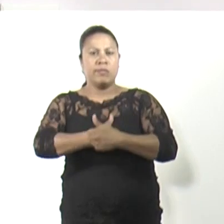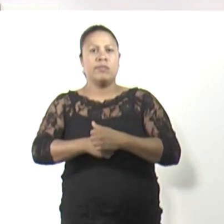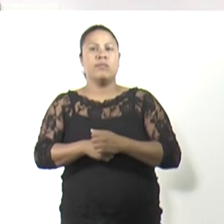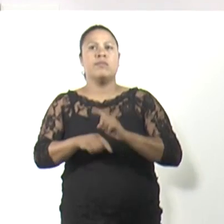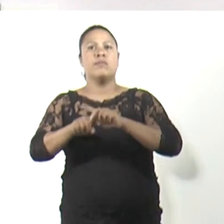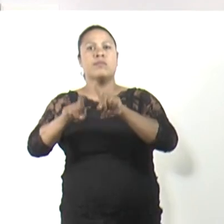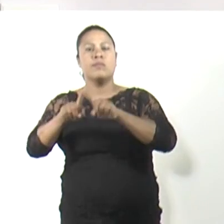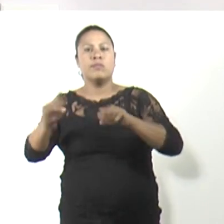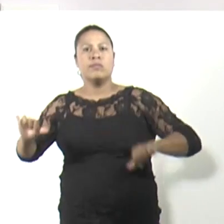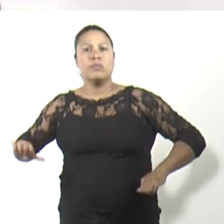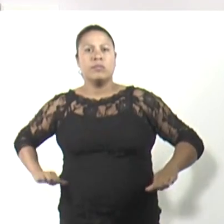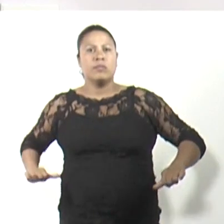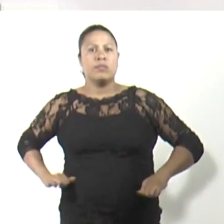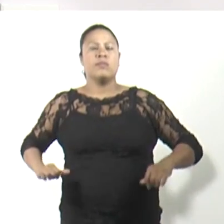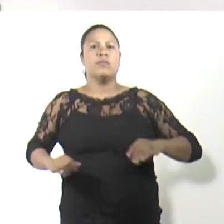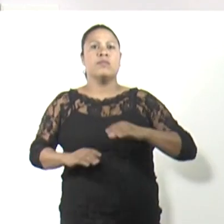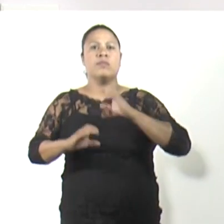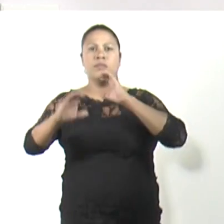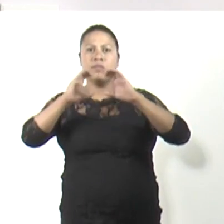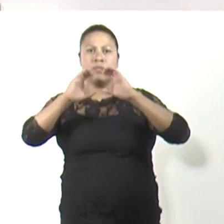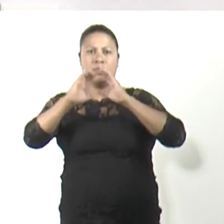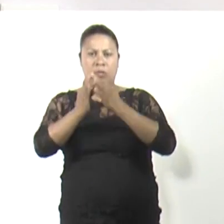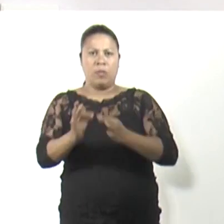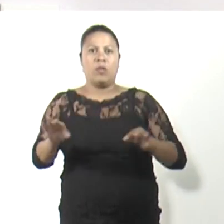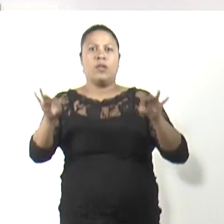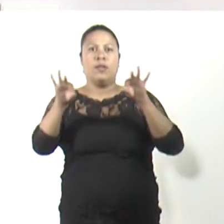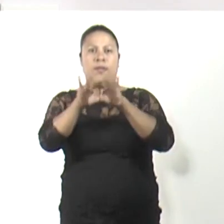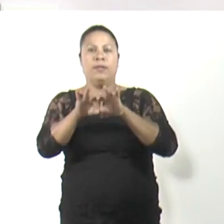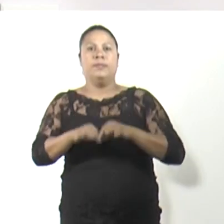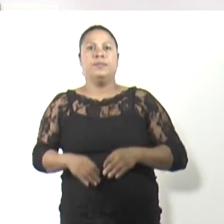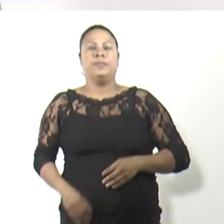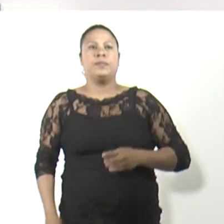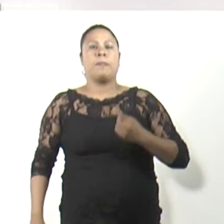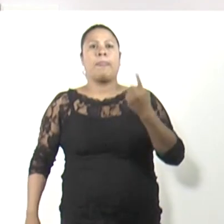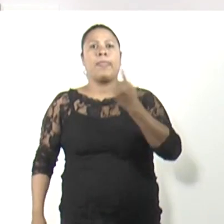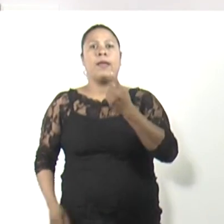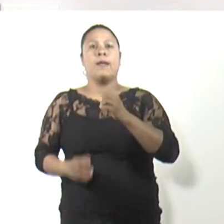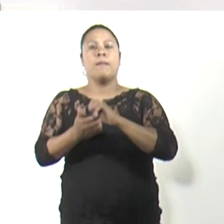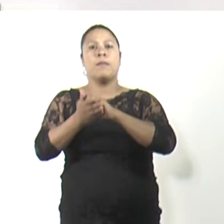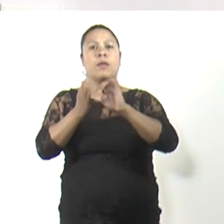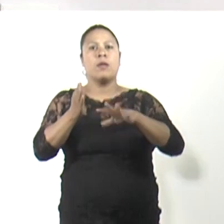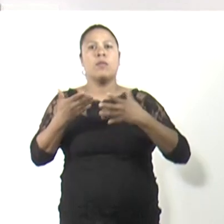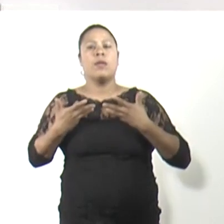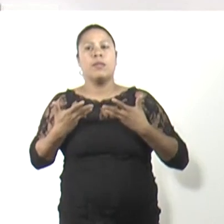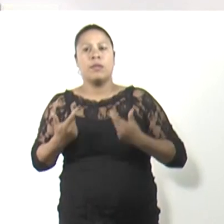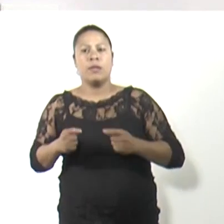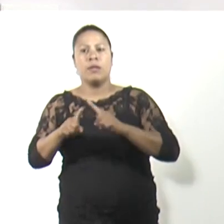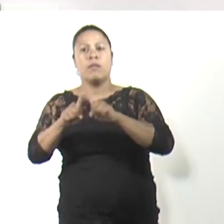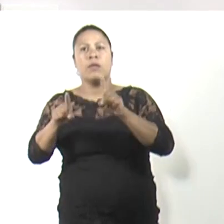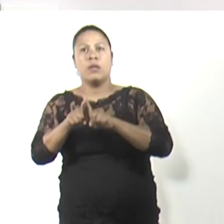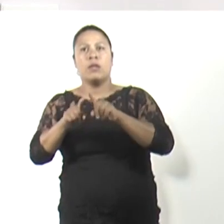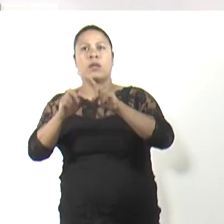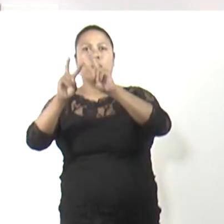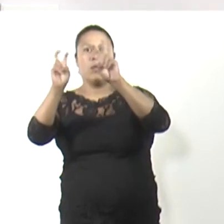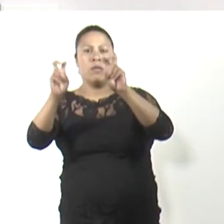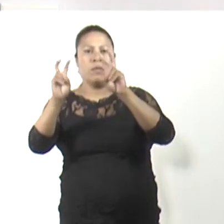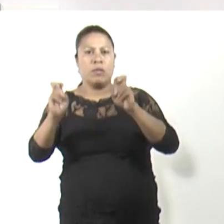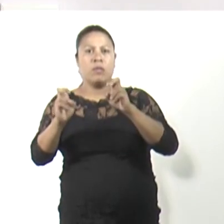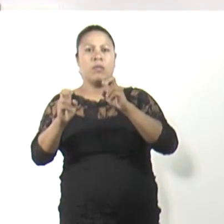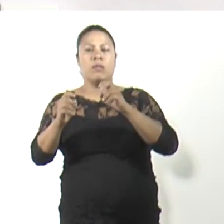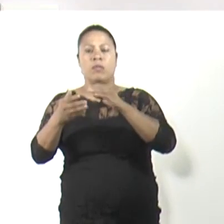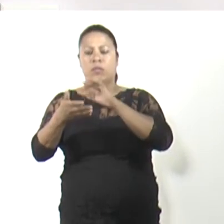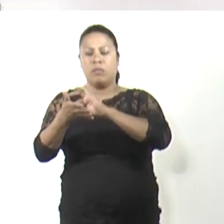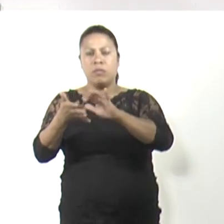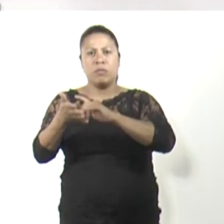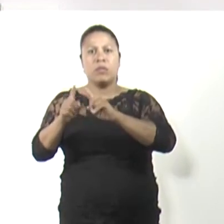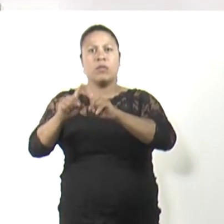de comunicación esencialmente, que serían comprensión e interpretación de textos de manera